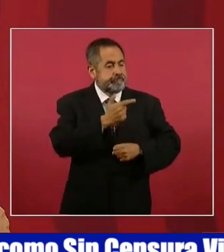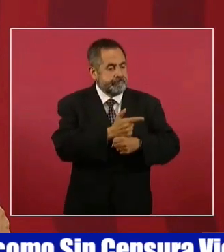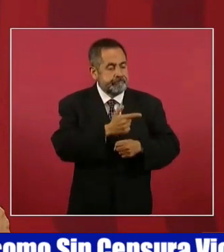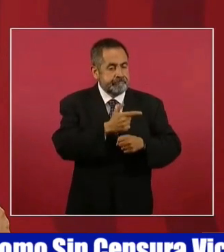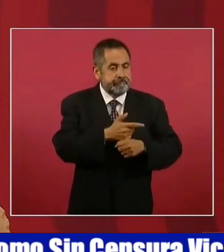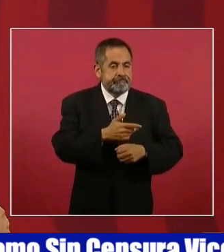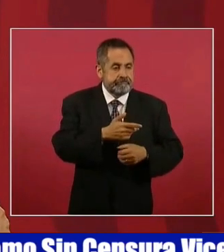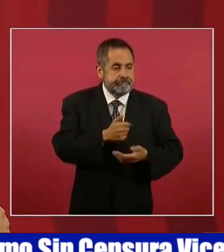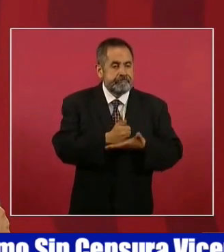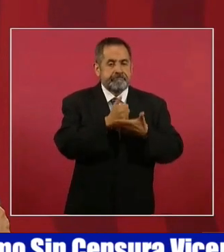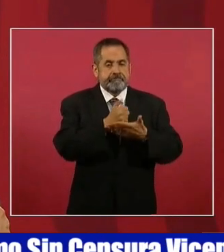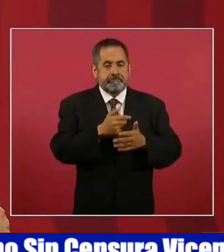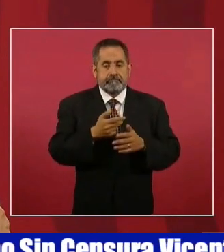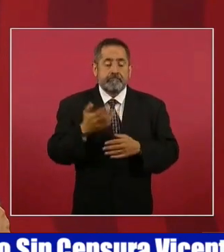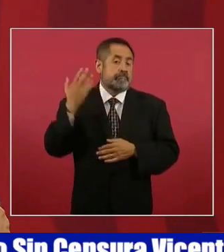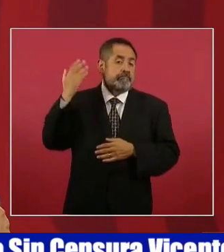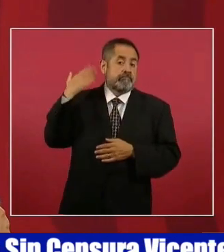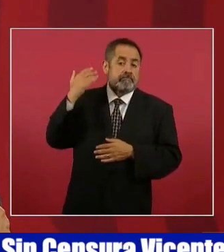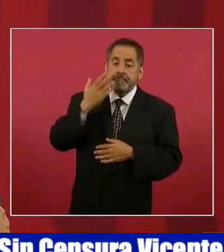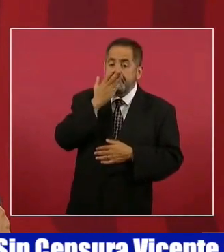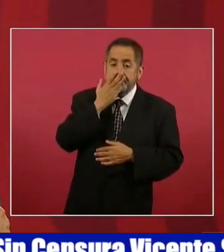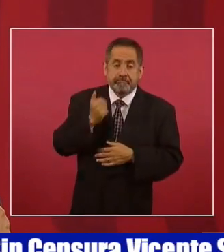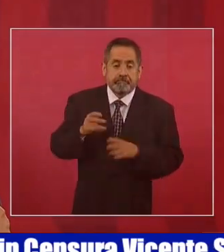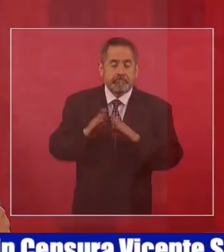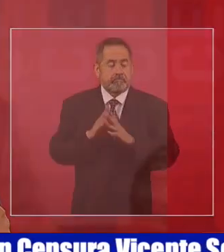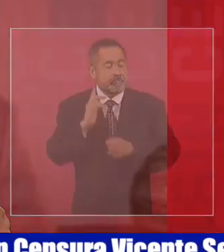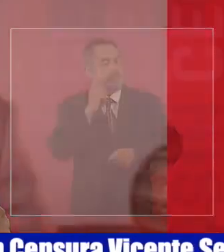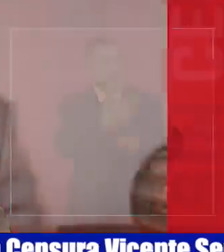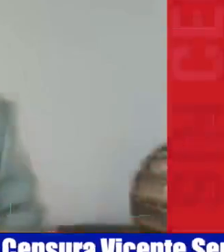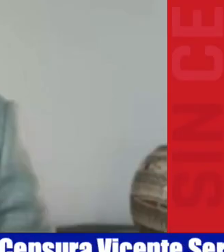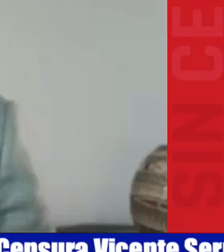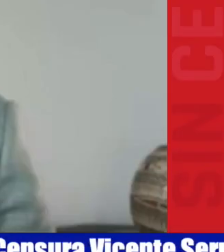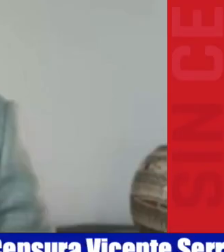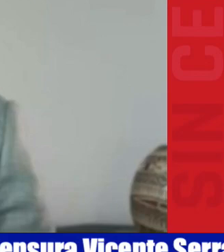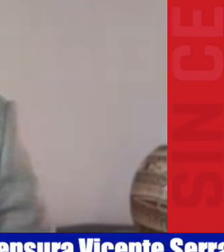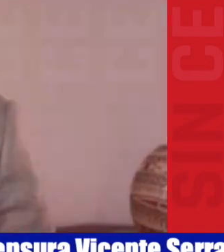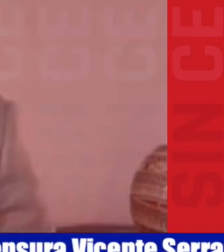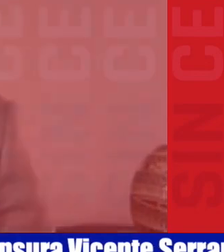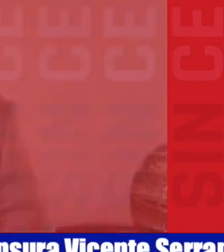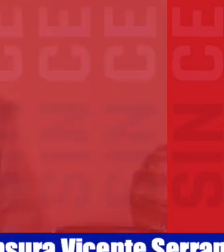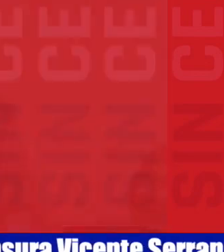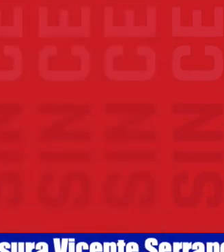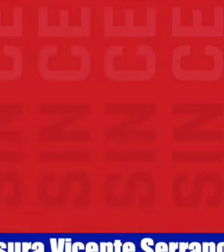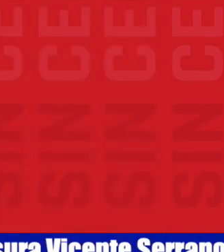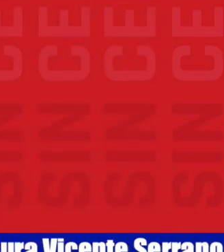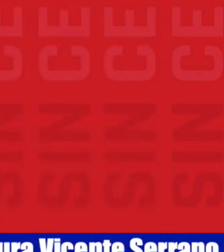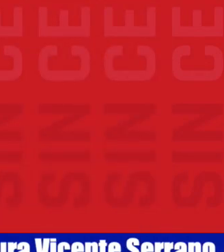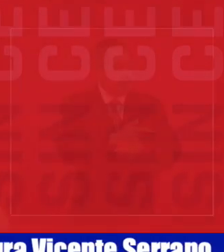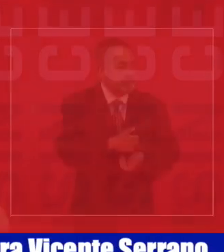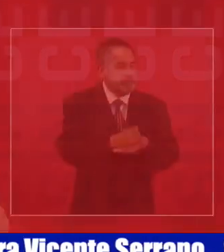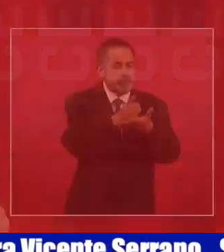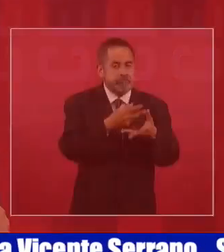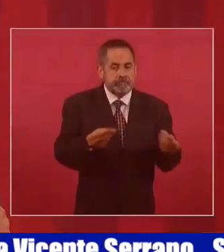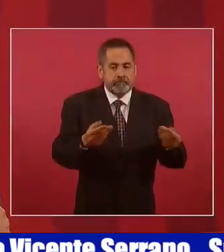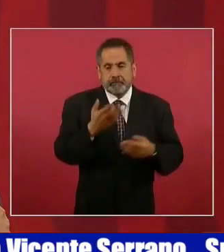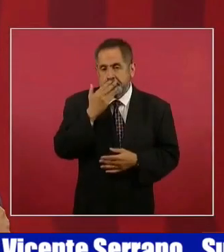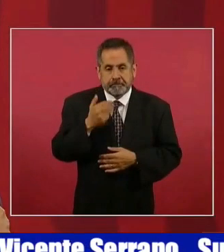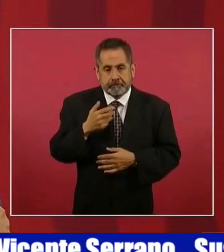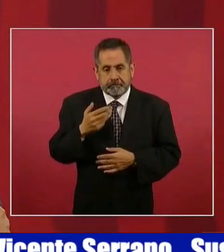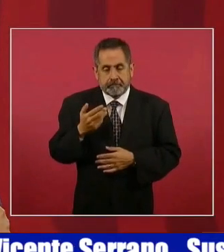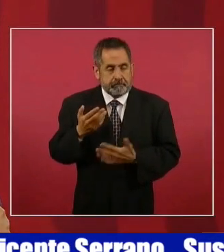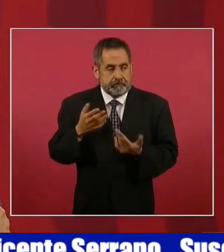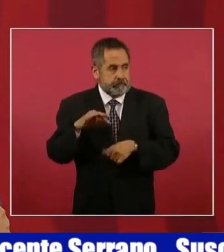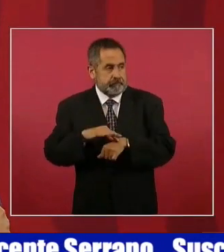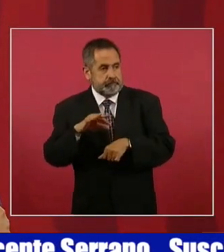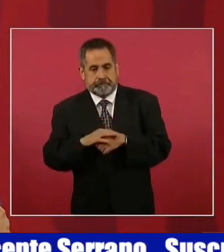claramente, en todo este tiempo que el presidente López Obrador ha detentado esa administración, no lo he visto una sola